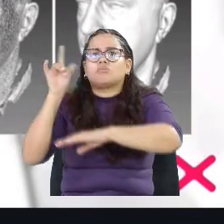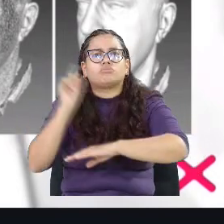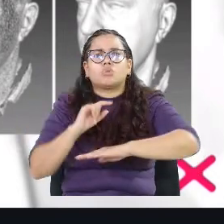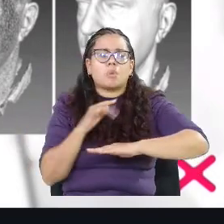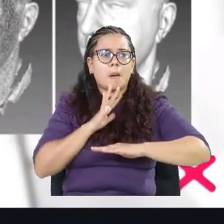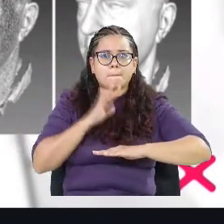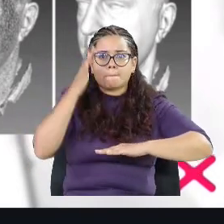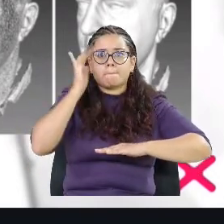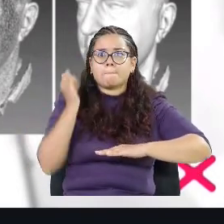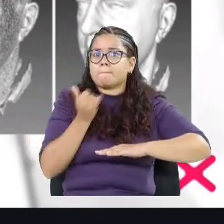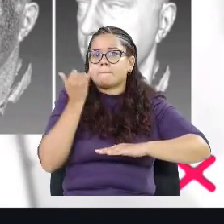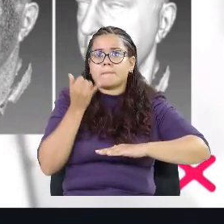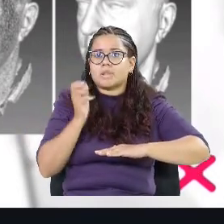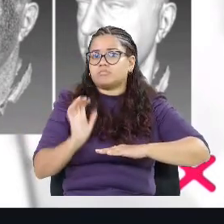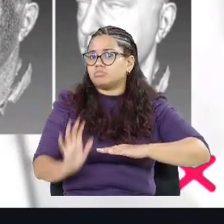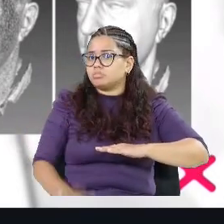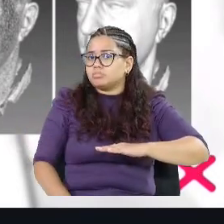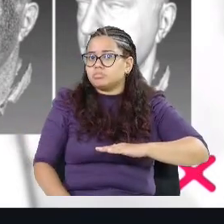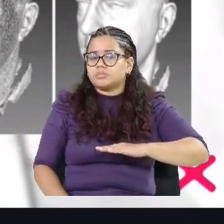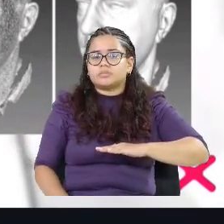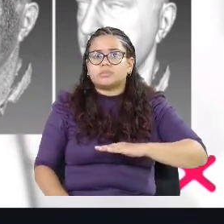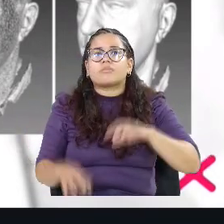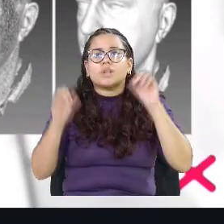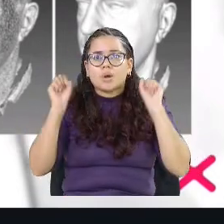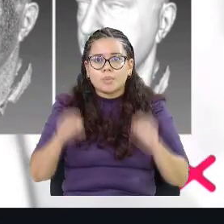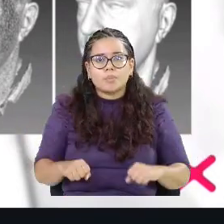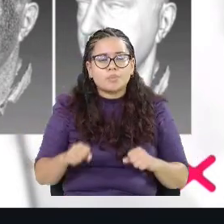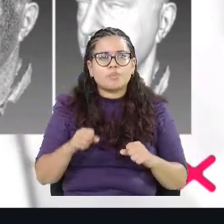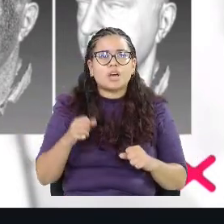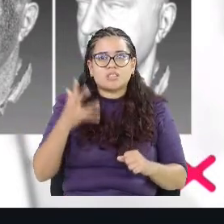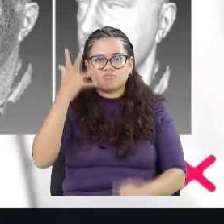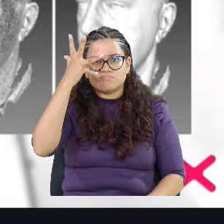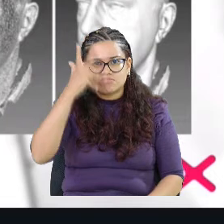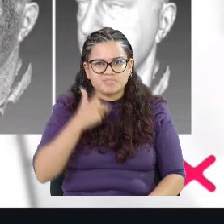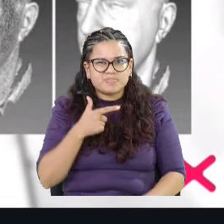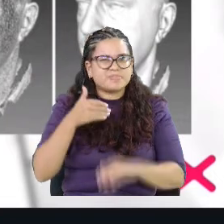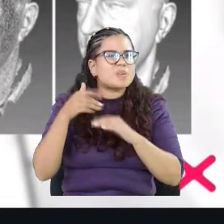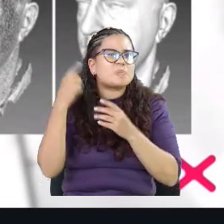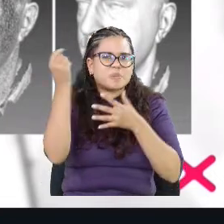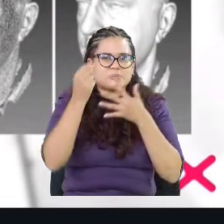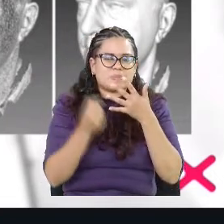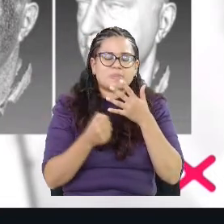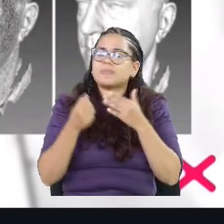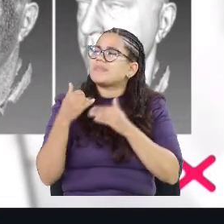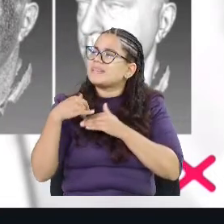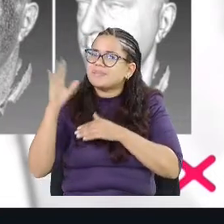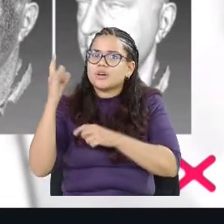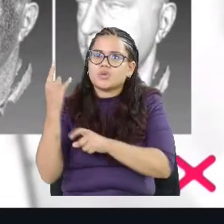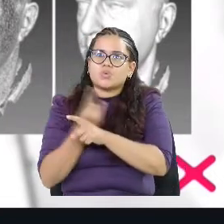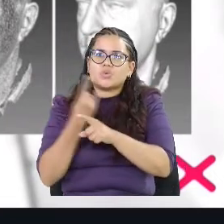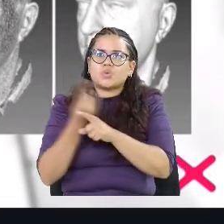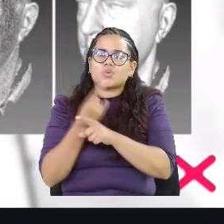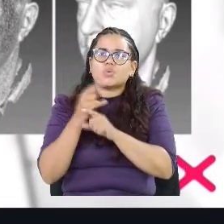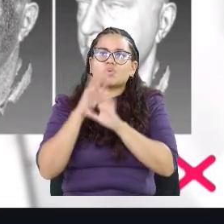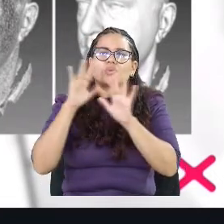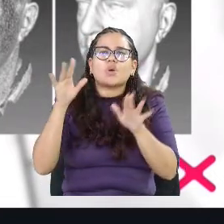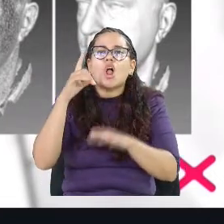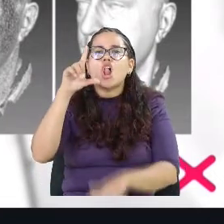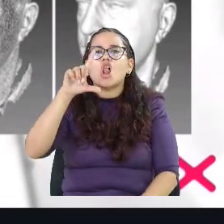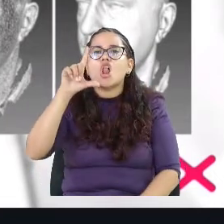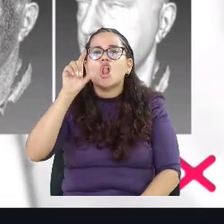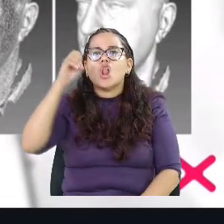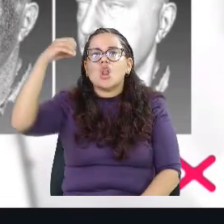Hace uso de, hay varios tipos de escáneres, pero los más usados hacen uso de luz infrarroja